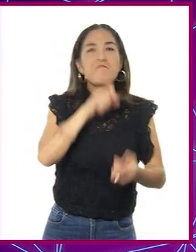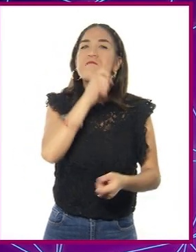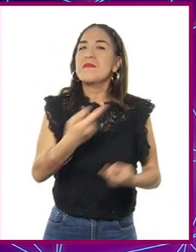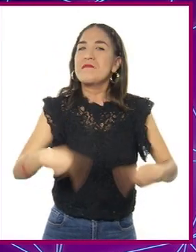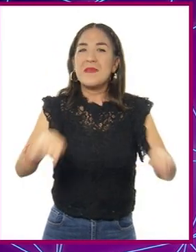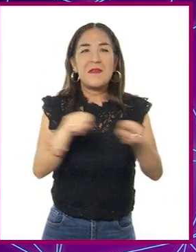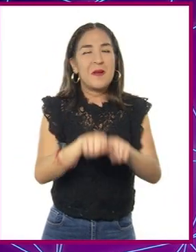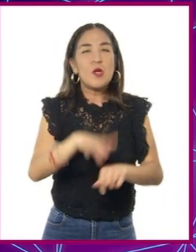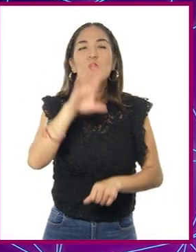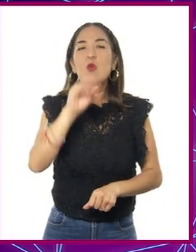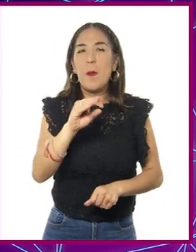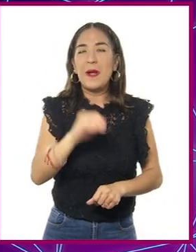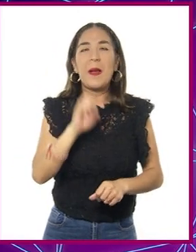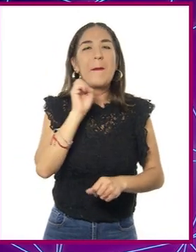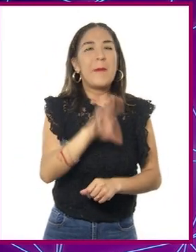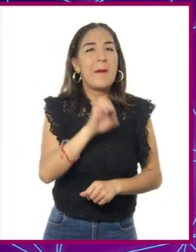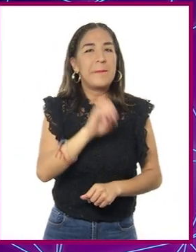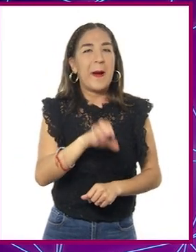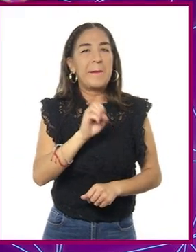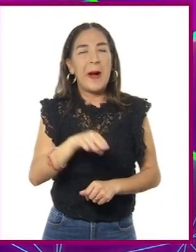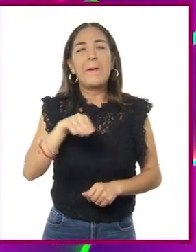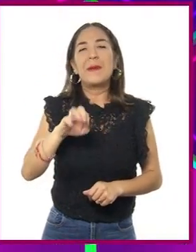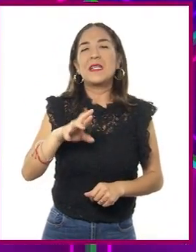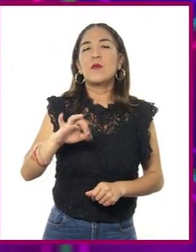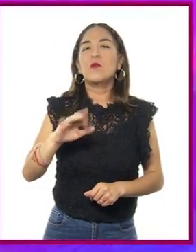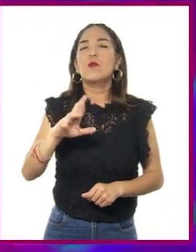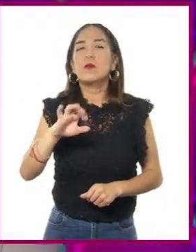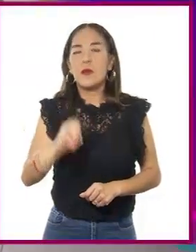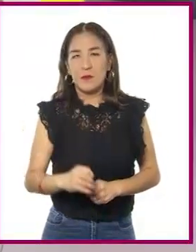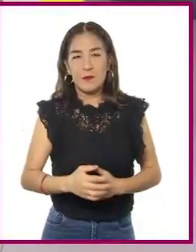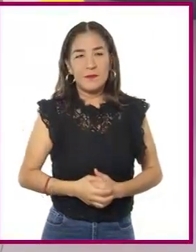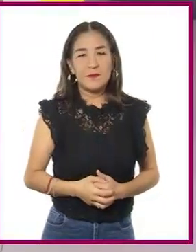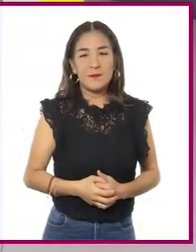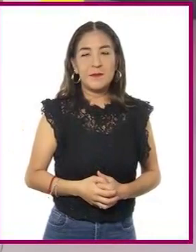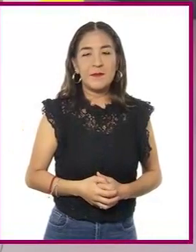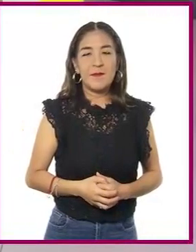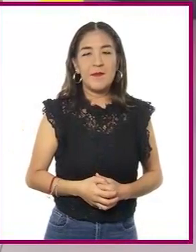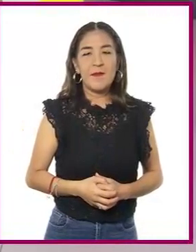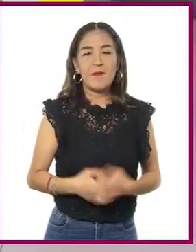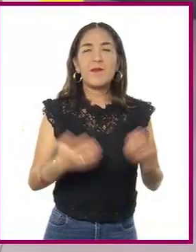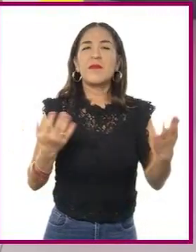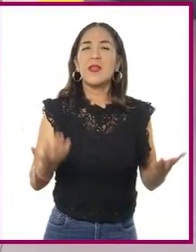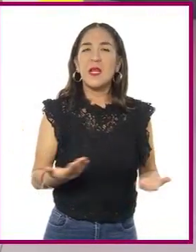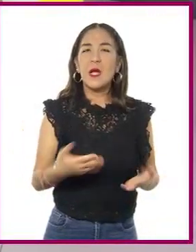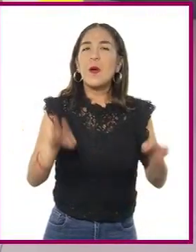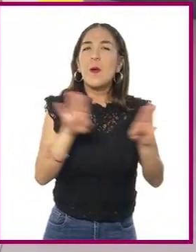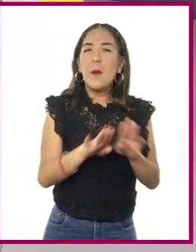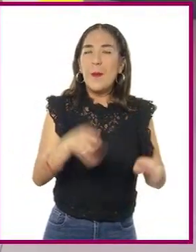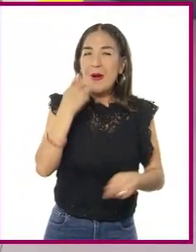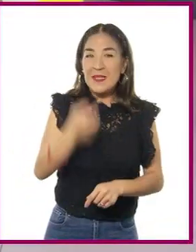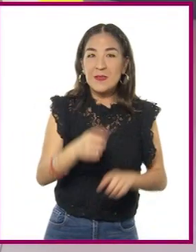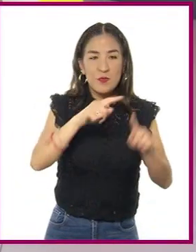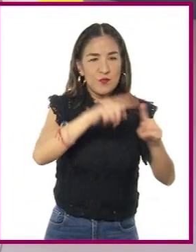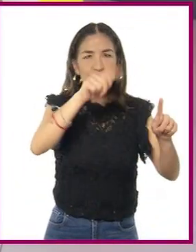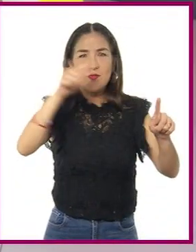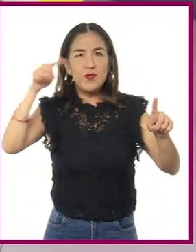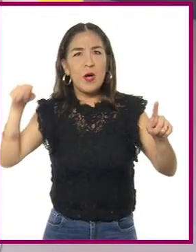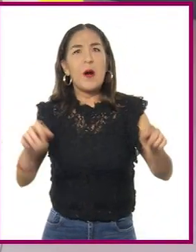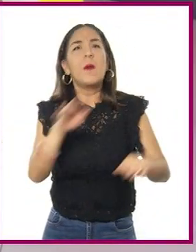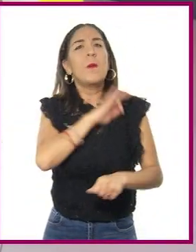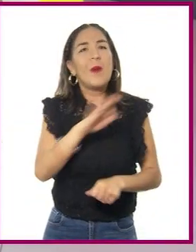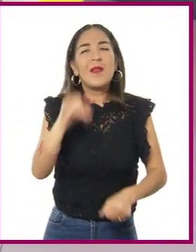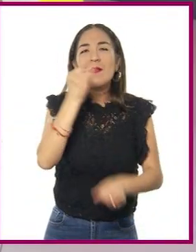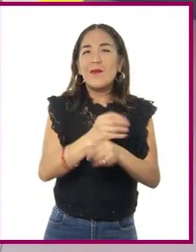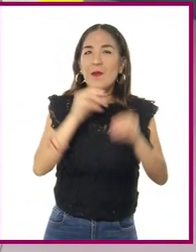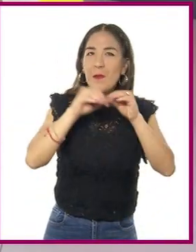constante en 90 milímetros de mercurio. Correcto, Leslie. ¿Quién iba a decir que una gráfica es posible